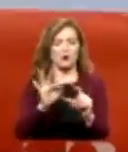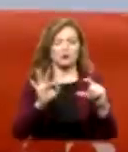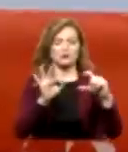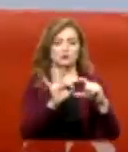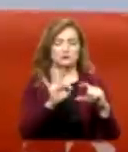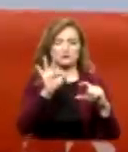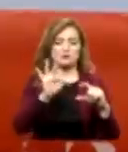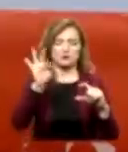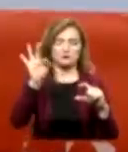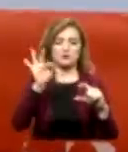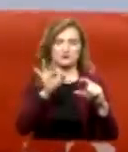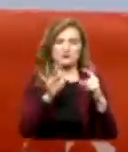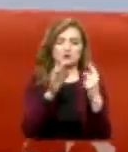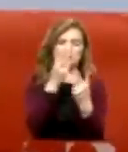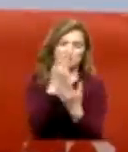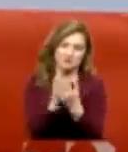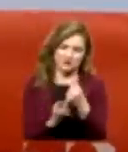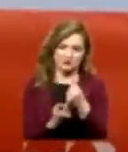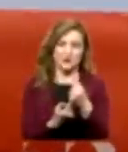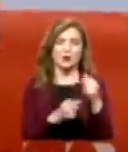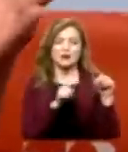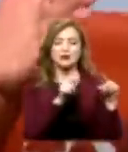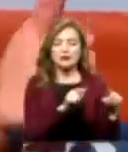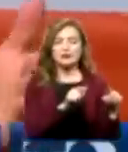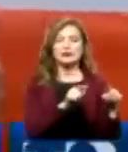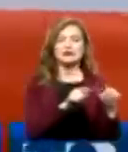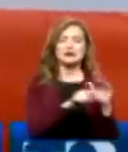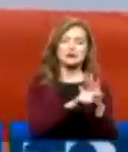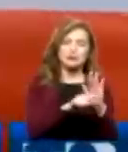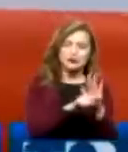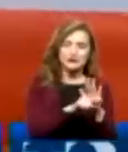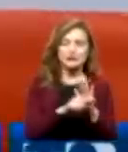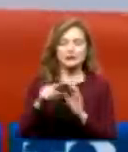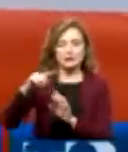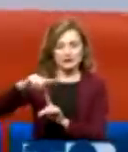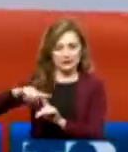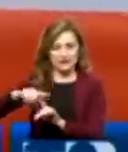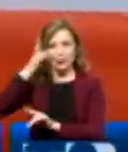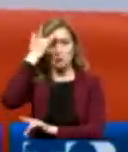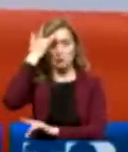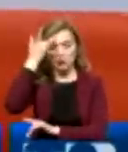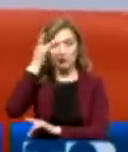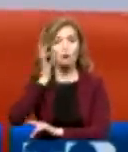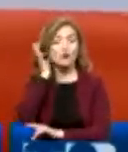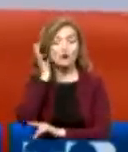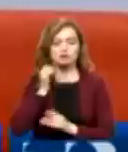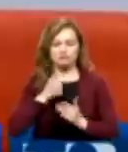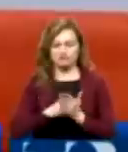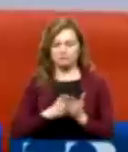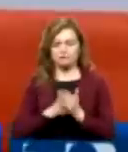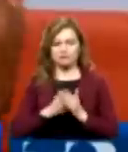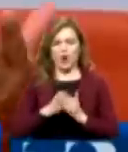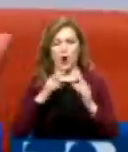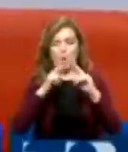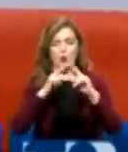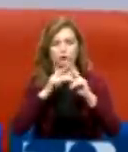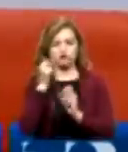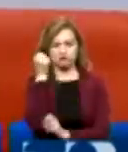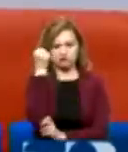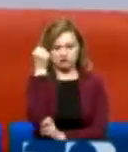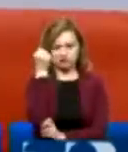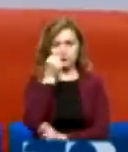dos cosas en realidad, porque justamente una de las cosas es que ahora creo que las mujeres han logrado conocer más sus derechos,